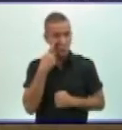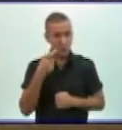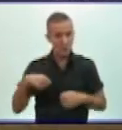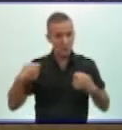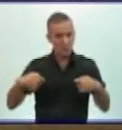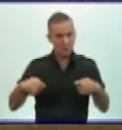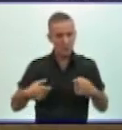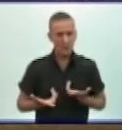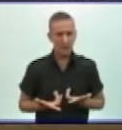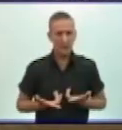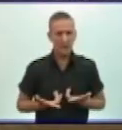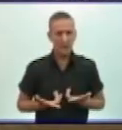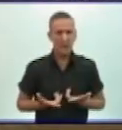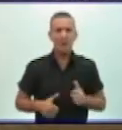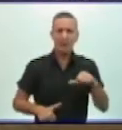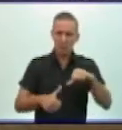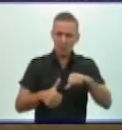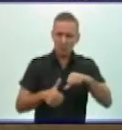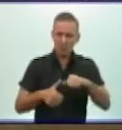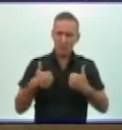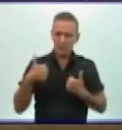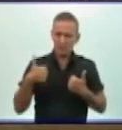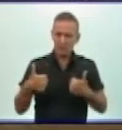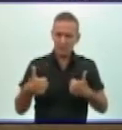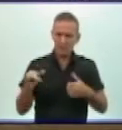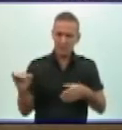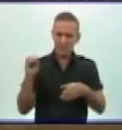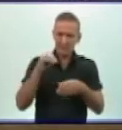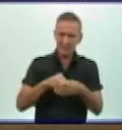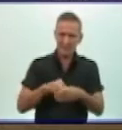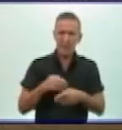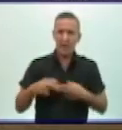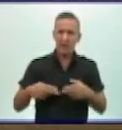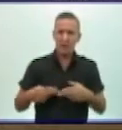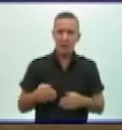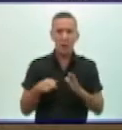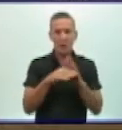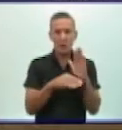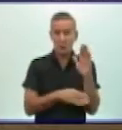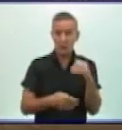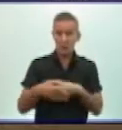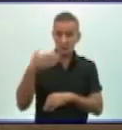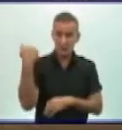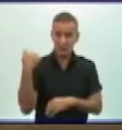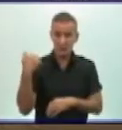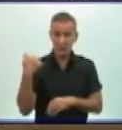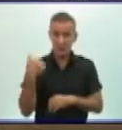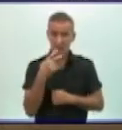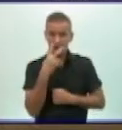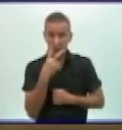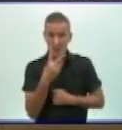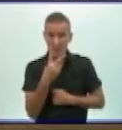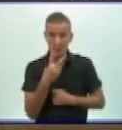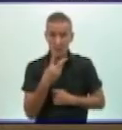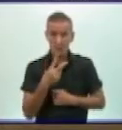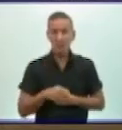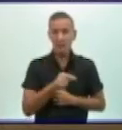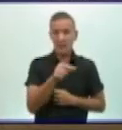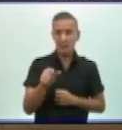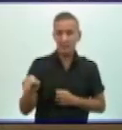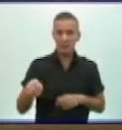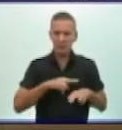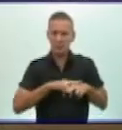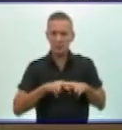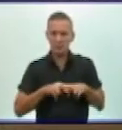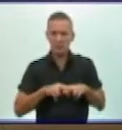que puedan actuar con integridad. Como ya habíamos hecho en el programa anterior, les propongo relacionar pasajes y personalidades de nuestra historia con